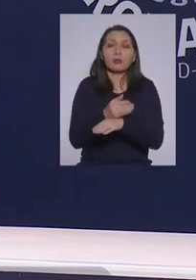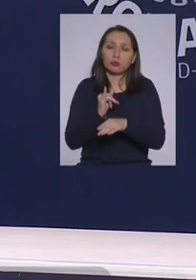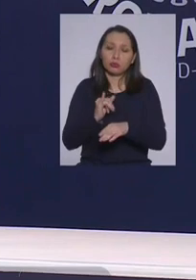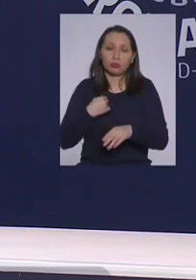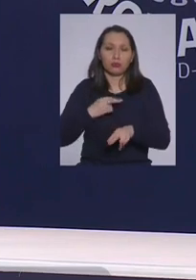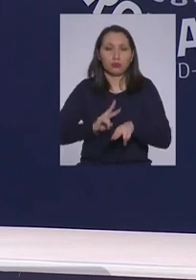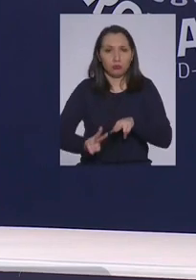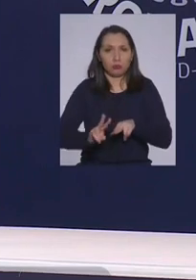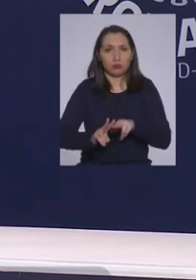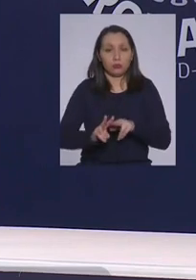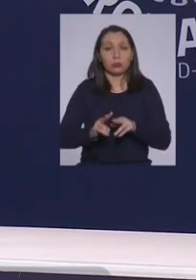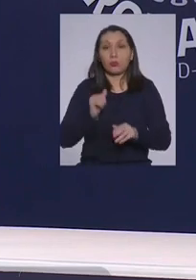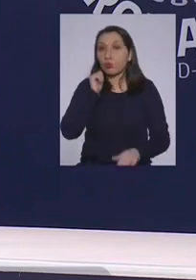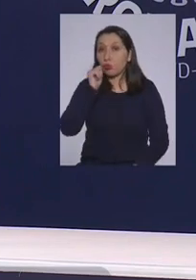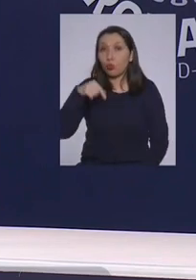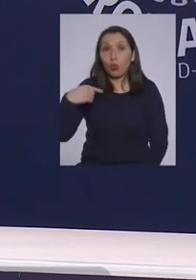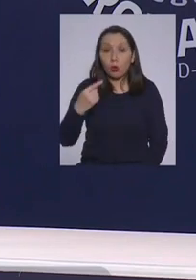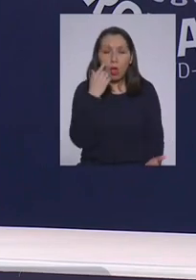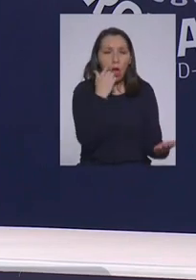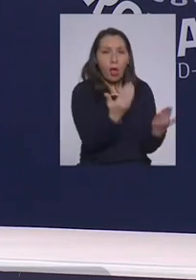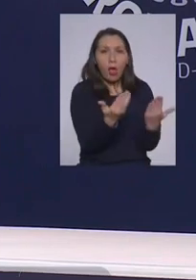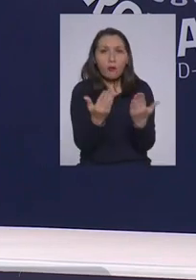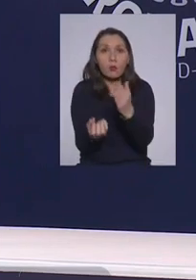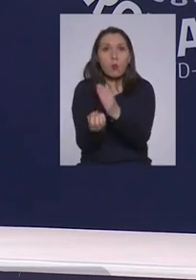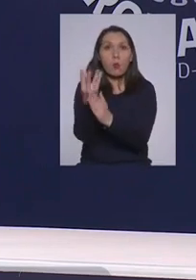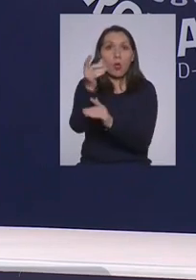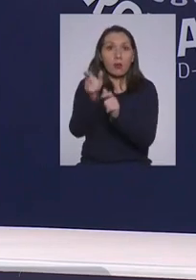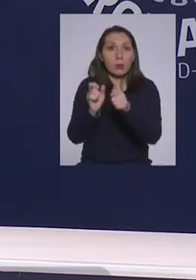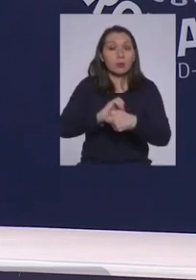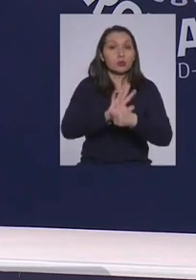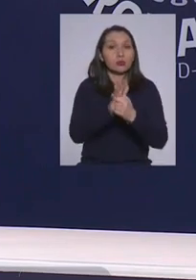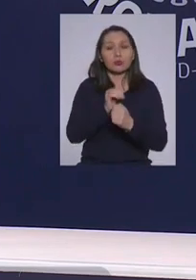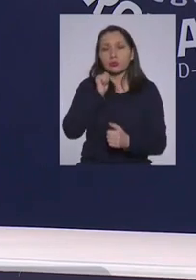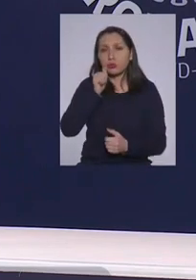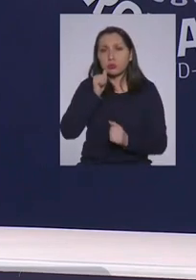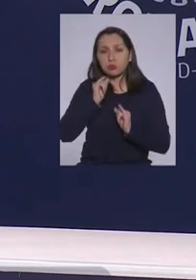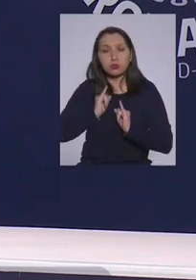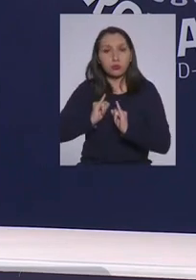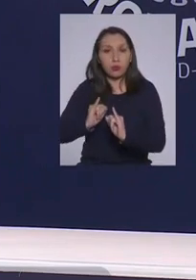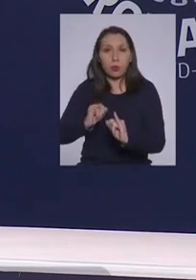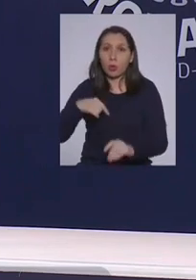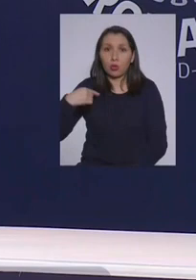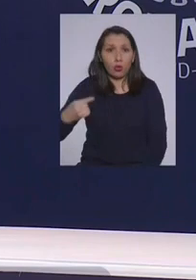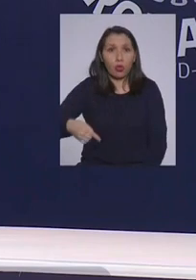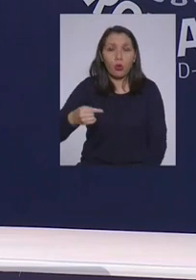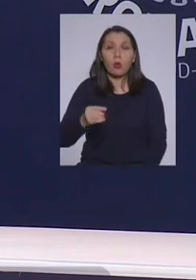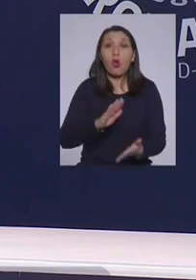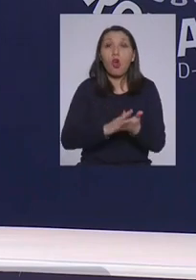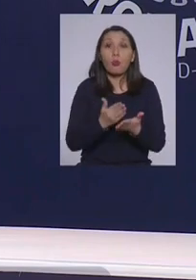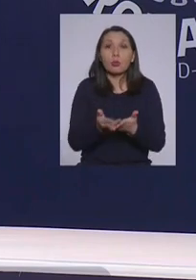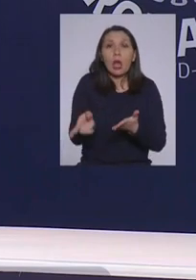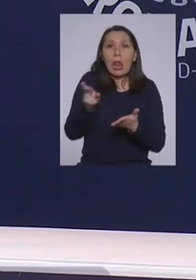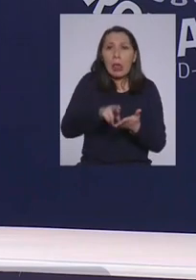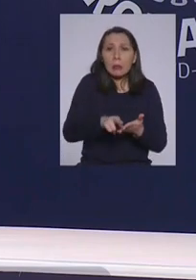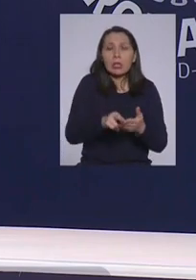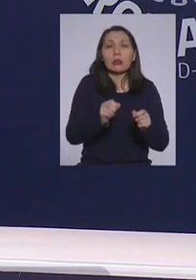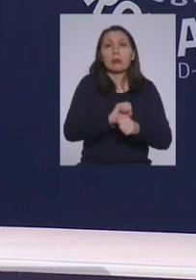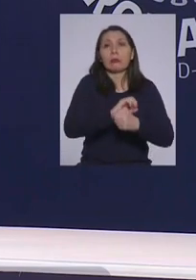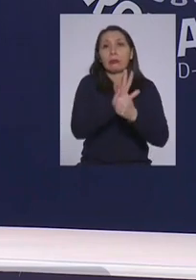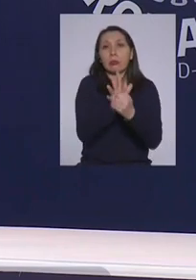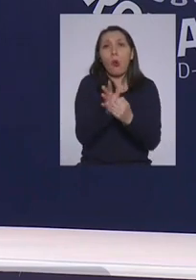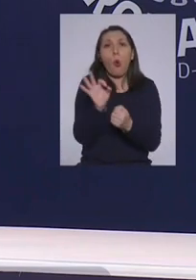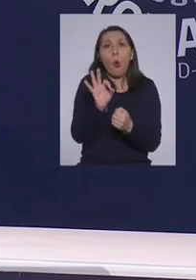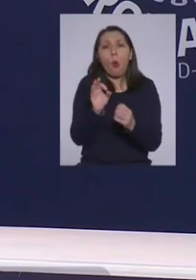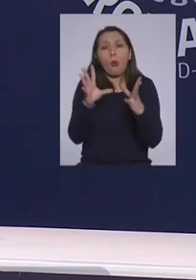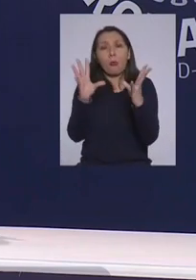lo vamos a hacer. Todos los días estamos viendo los casos nuevos, los informamos todos los días los casos nuevos, cómo va aumentando la incidencia, cómo va disminuyendo